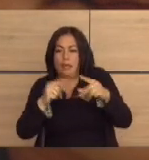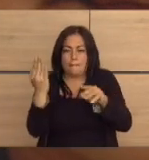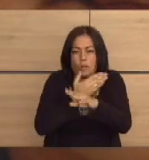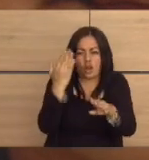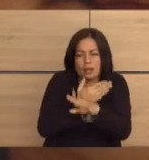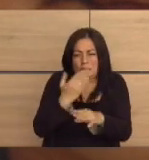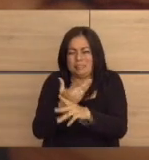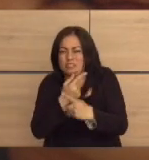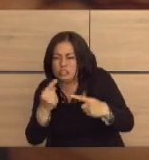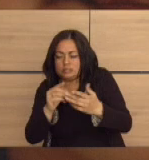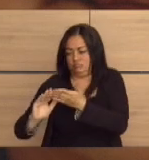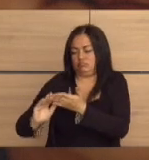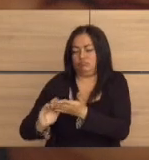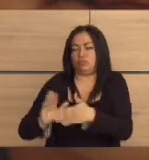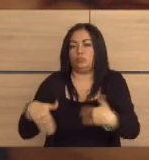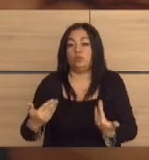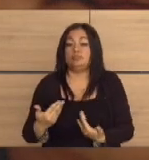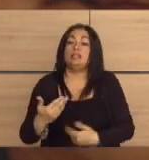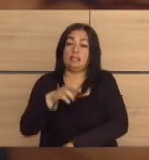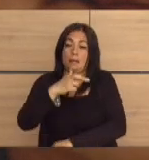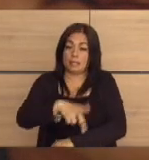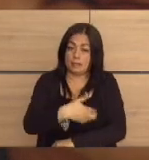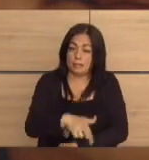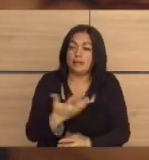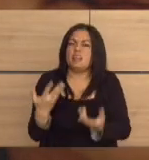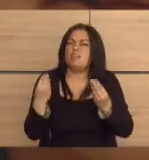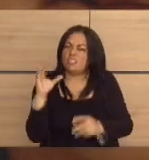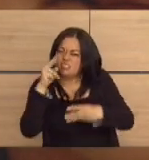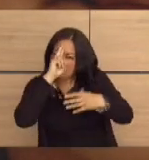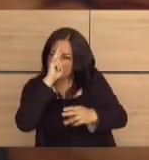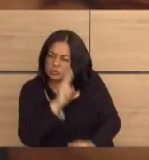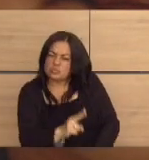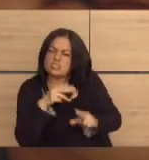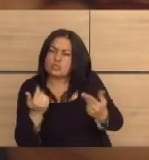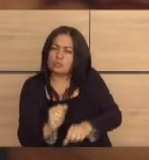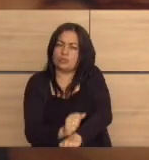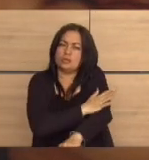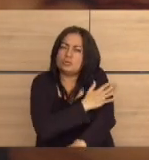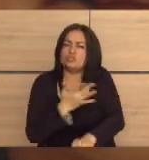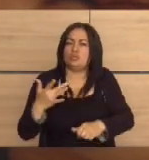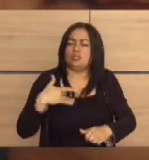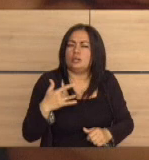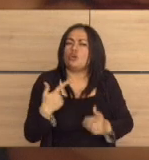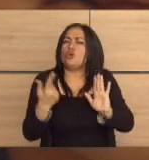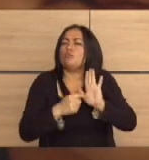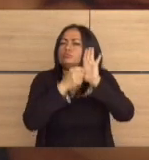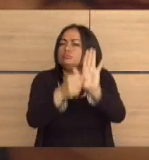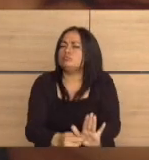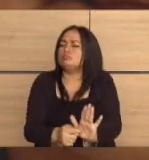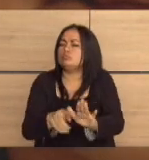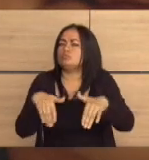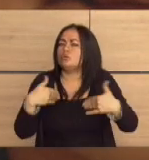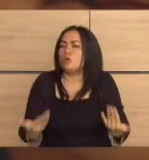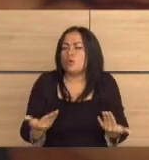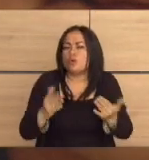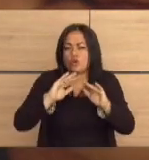Se hace trabajo en la básica primaria para entender y reconocer nuestras emociones, lo vamos proyectando al camino del gobierno